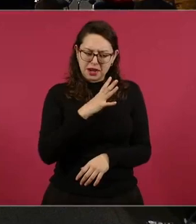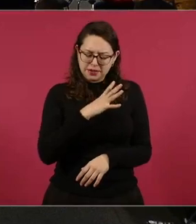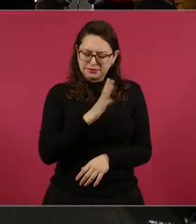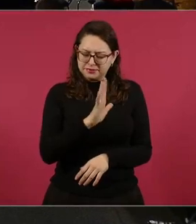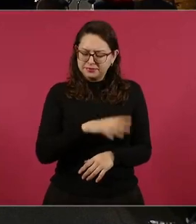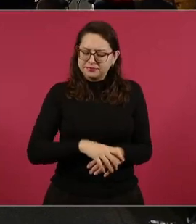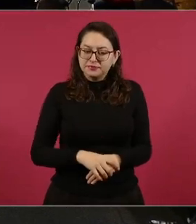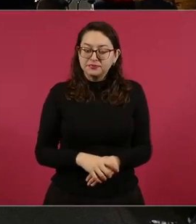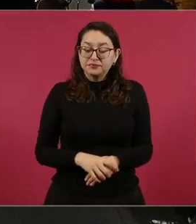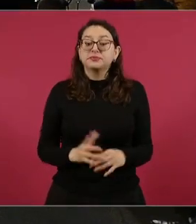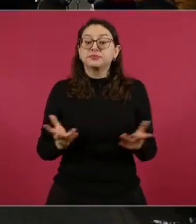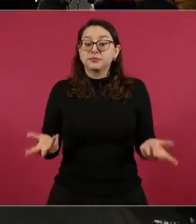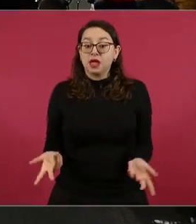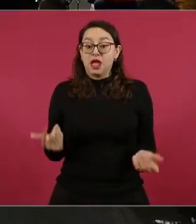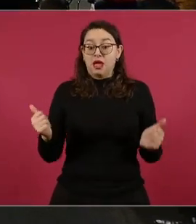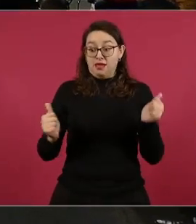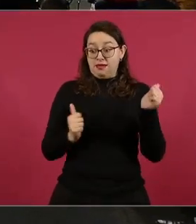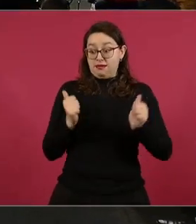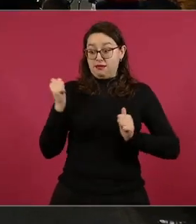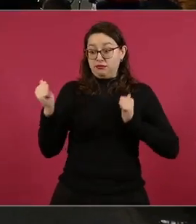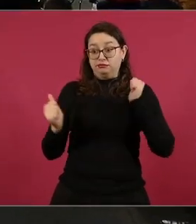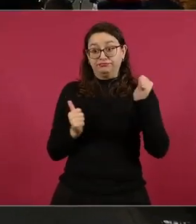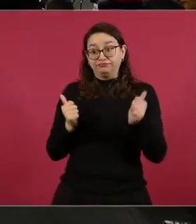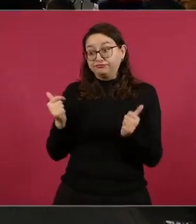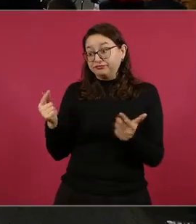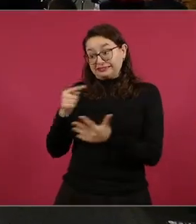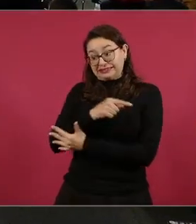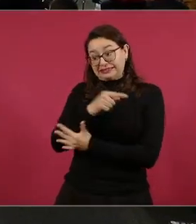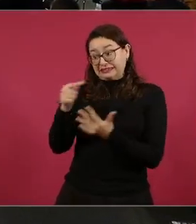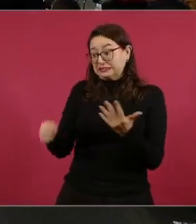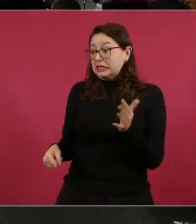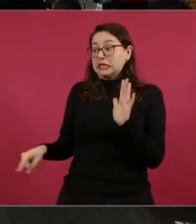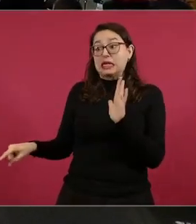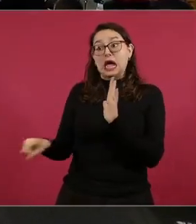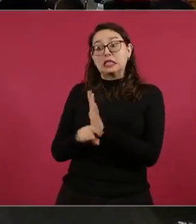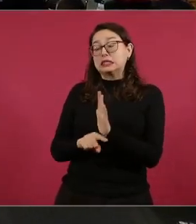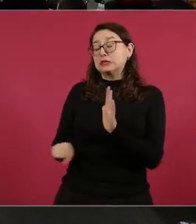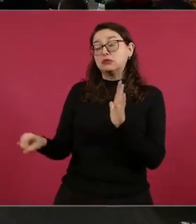Entonces, todo eso lo aprovecharon, toda esa propaganda,